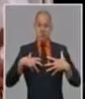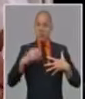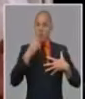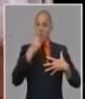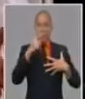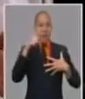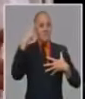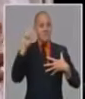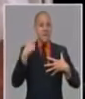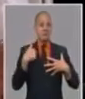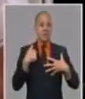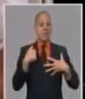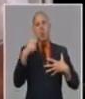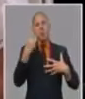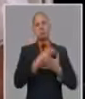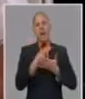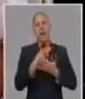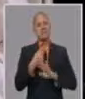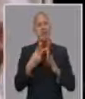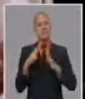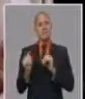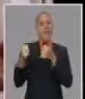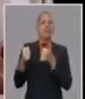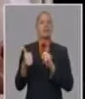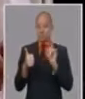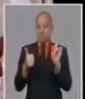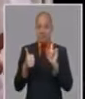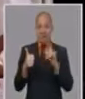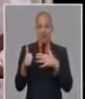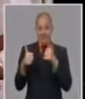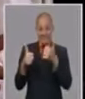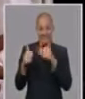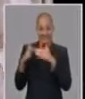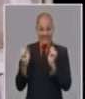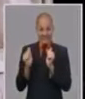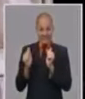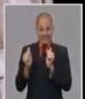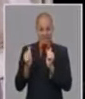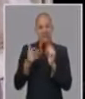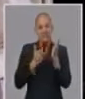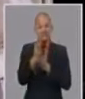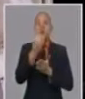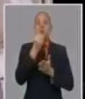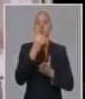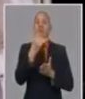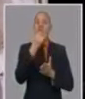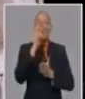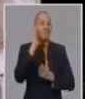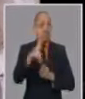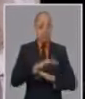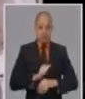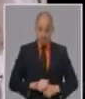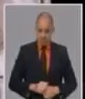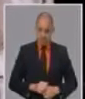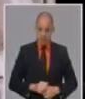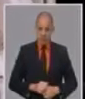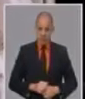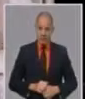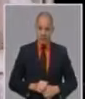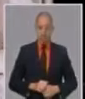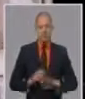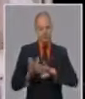solo de viejos o de personas que padecen enfermedades crónicas. Quedó claro también que